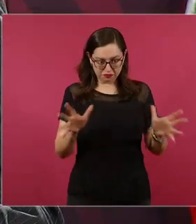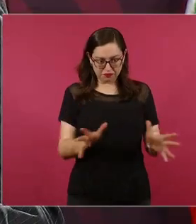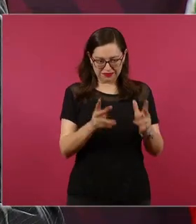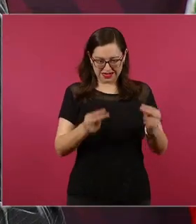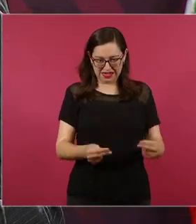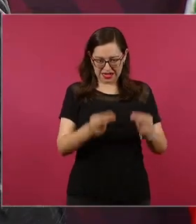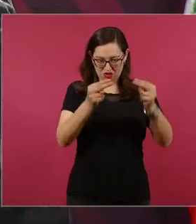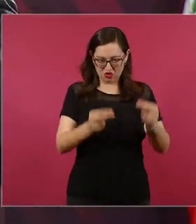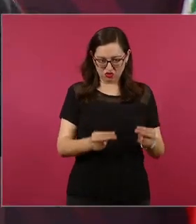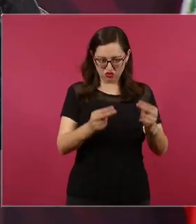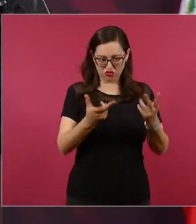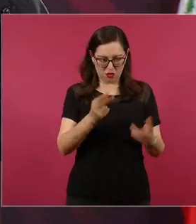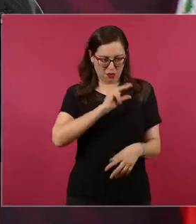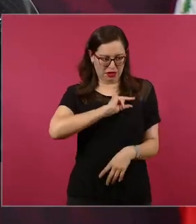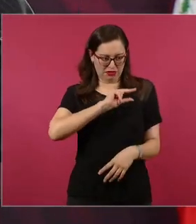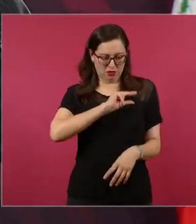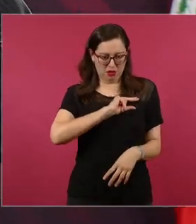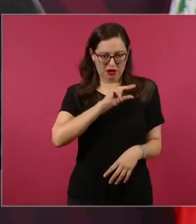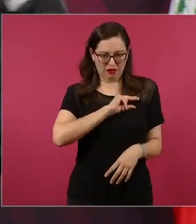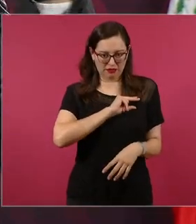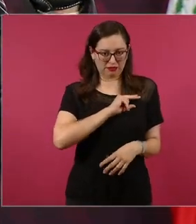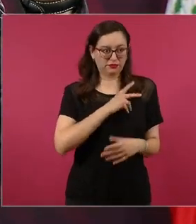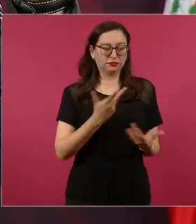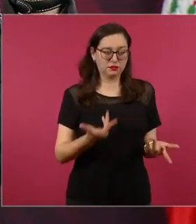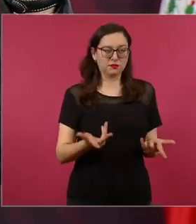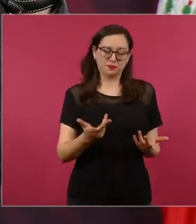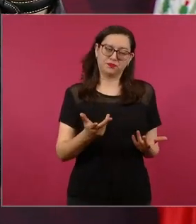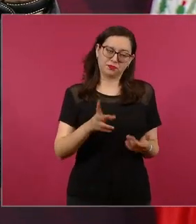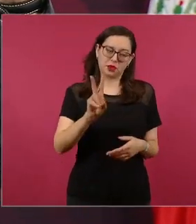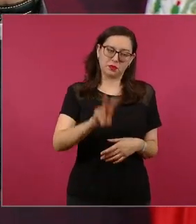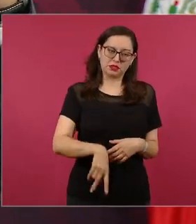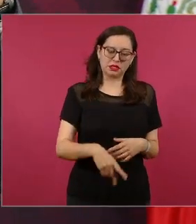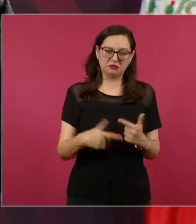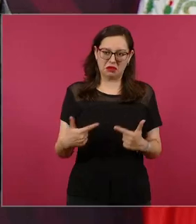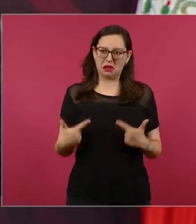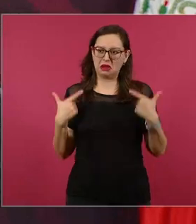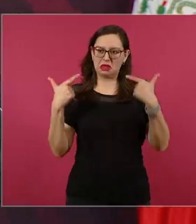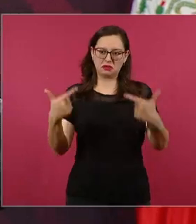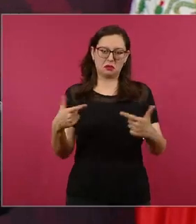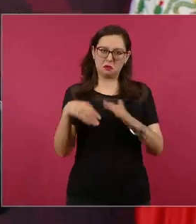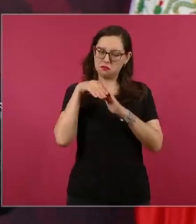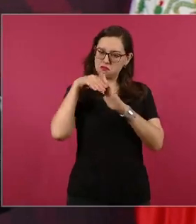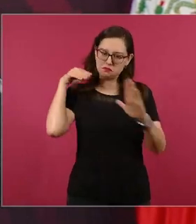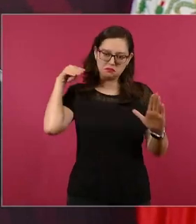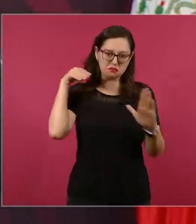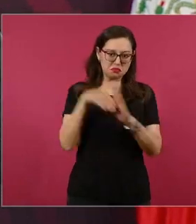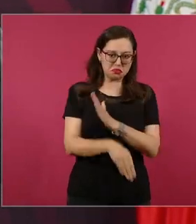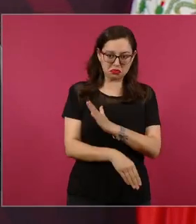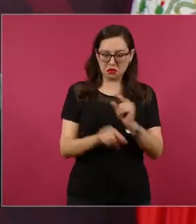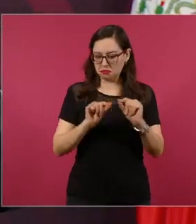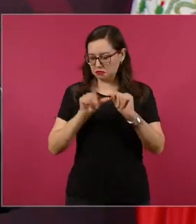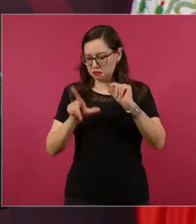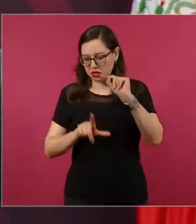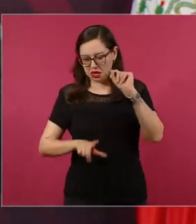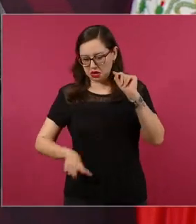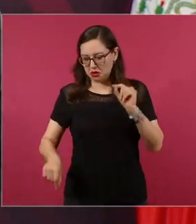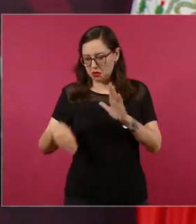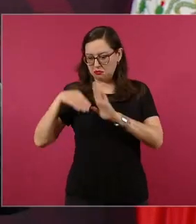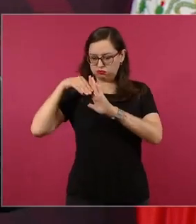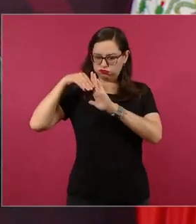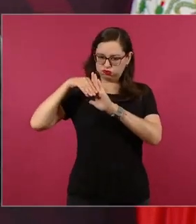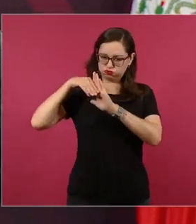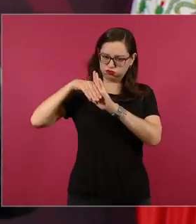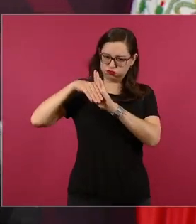todo el periodo neoliberal fue un periodo decadente, un proceso de degradación